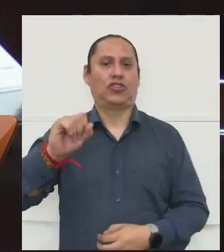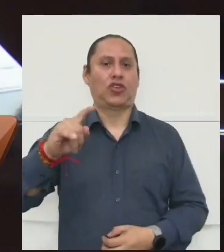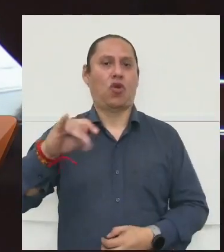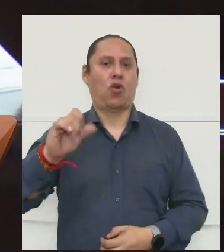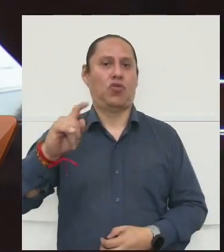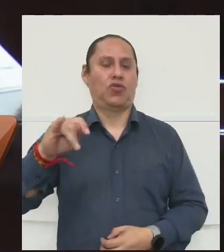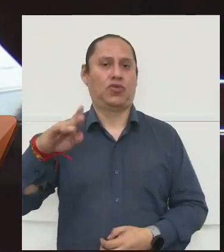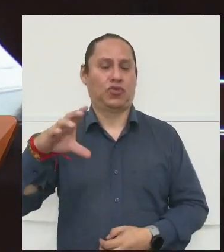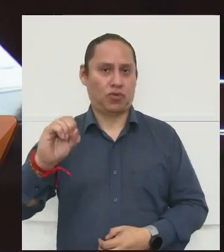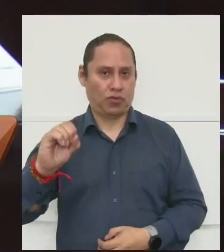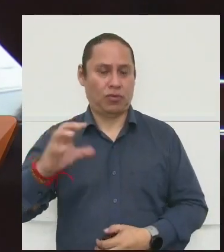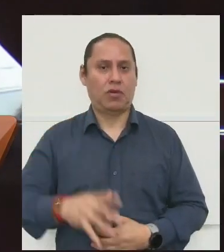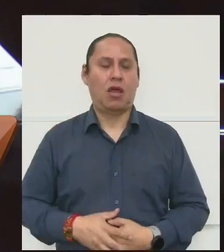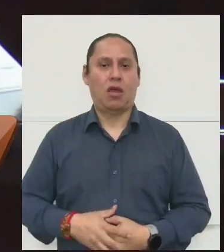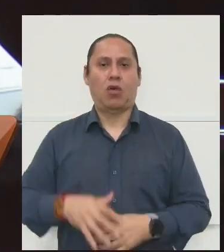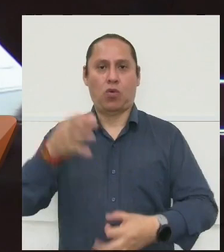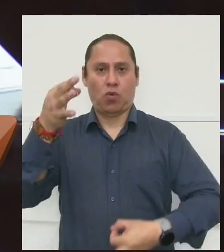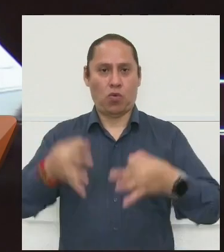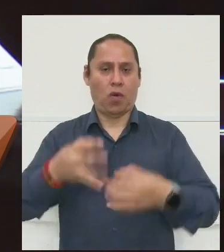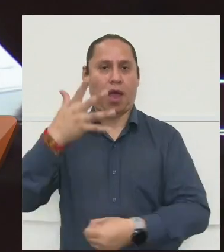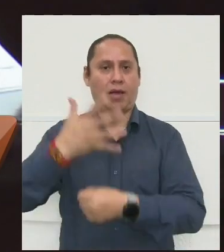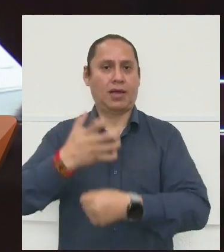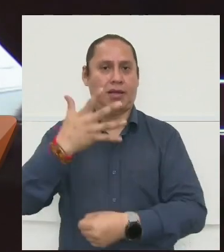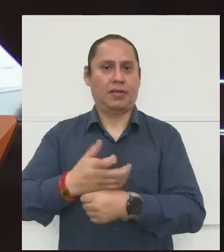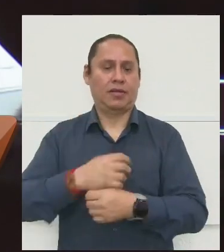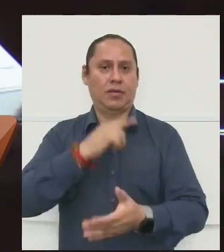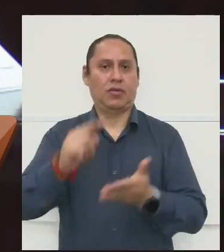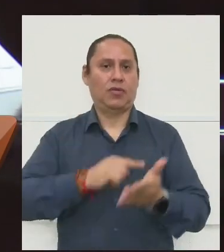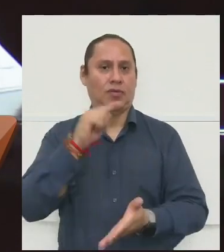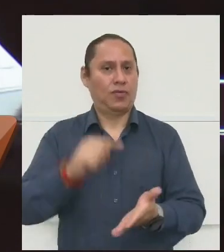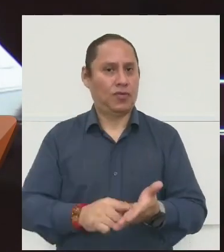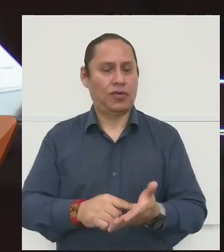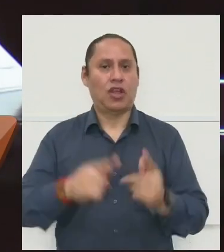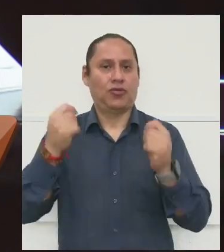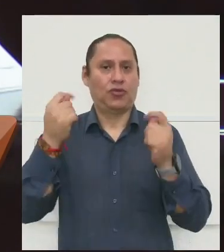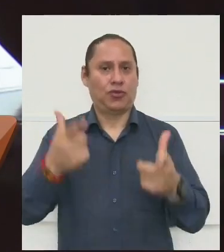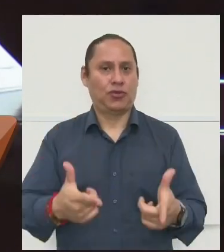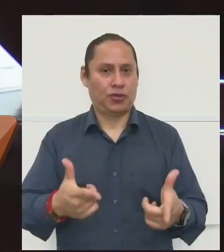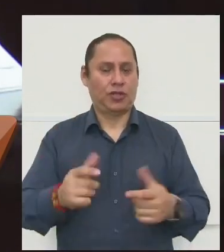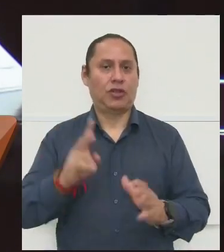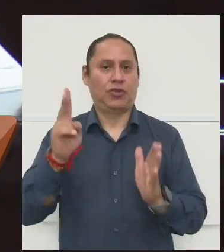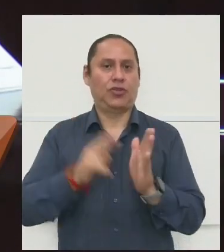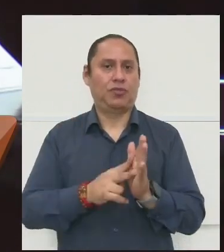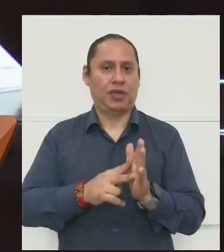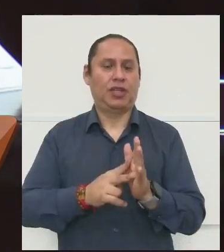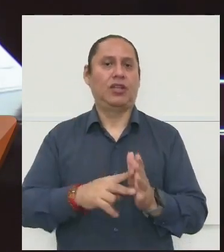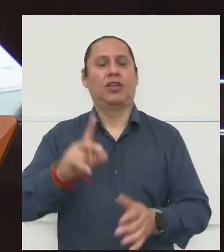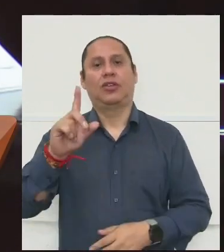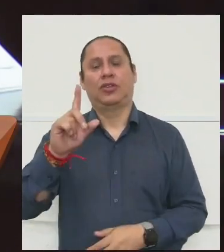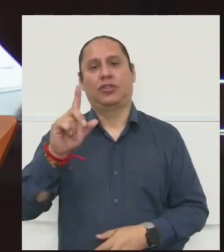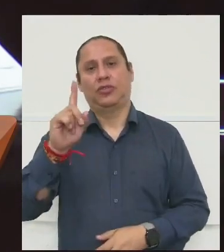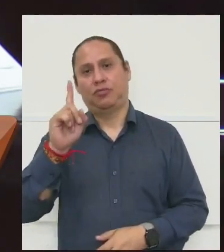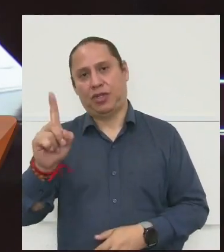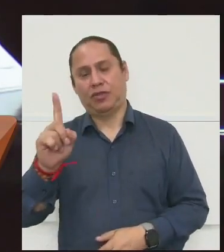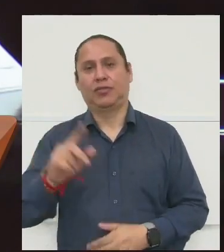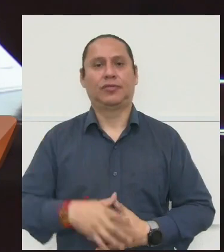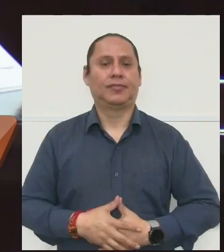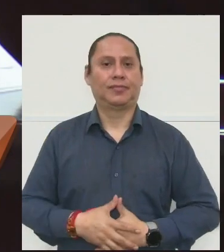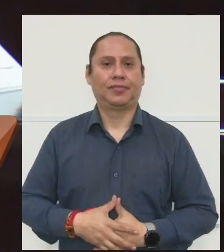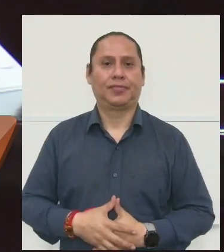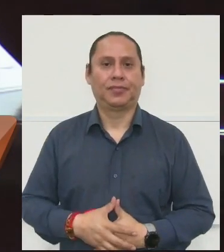soconusco juzgado quinto del ramo Civil del Distrito judicial de tuxla 2000 200001